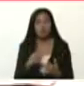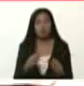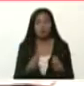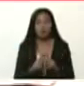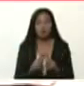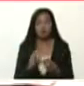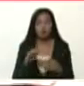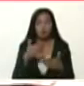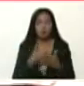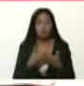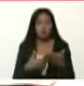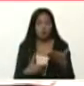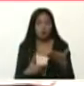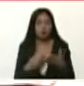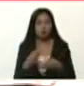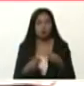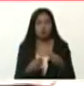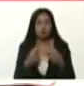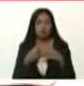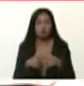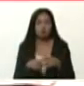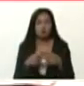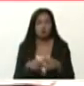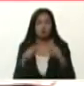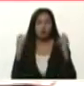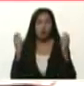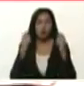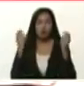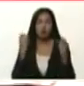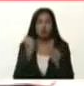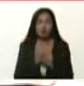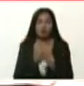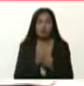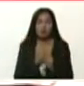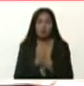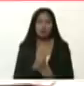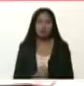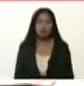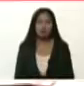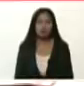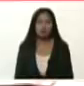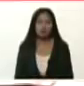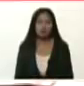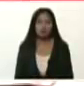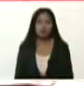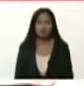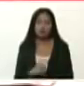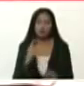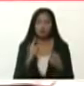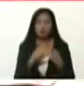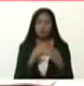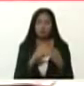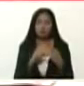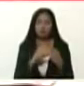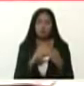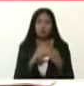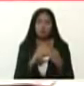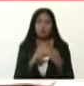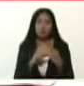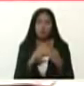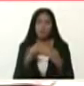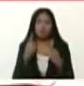de propuestas que han surgido de este taller, de esta jornada de trabajo, en la prioridad número uno, la